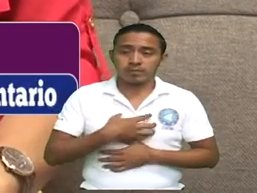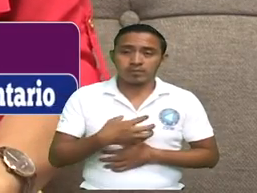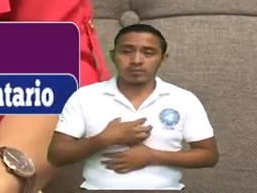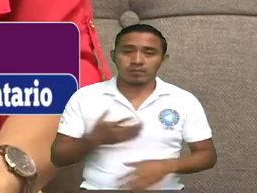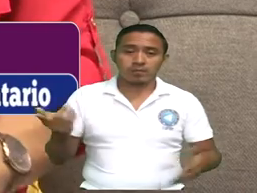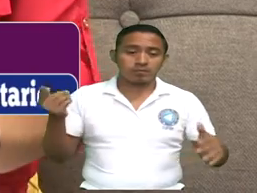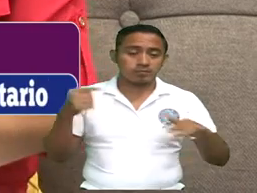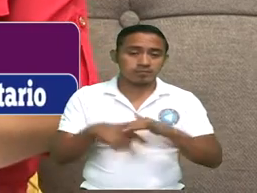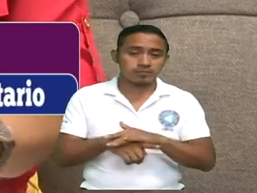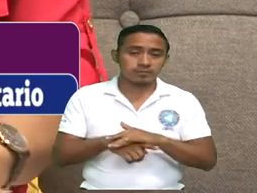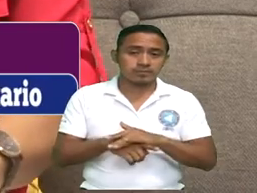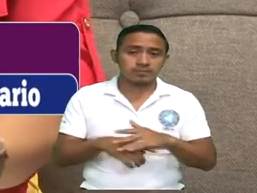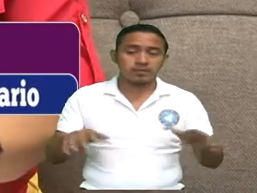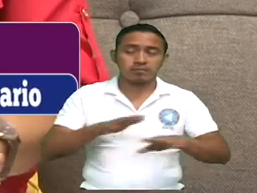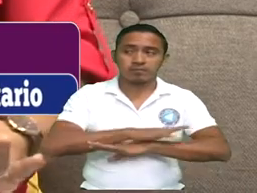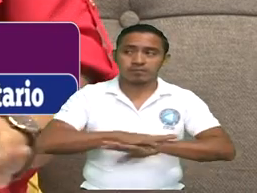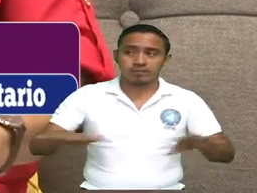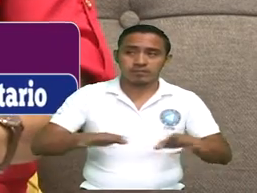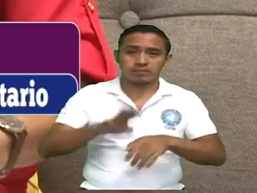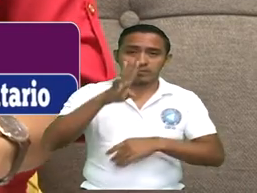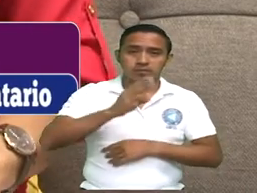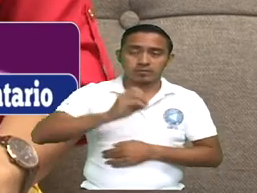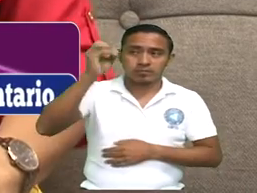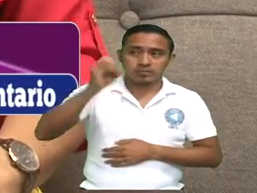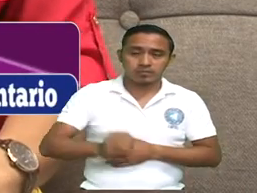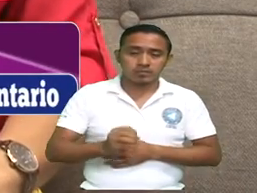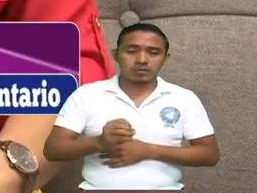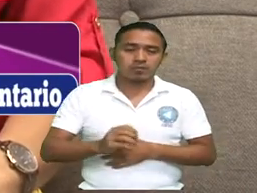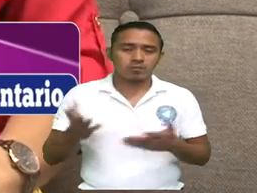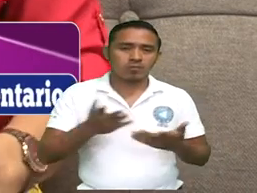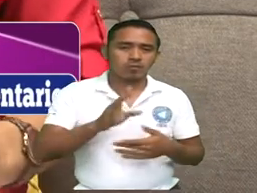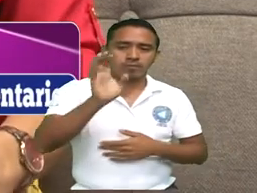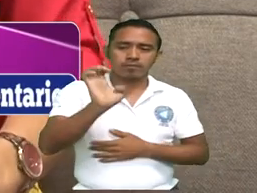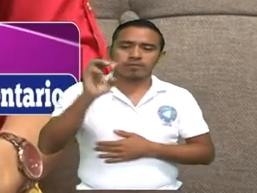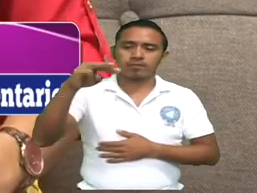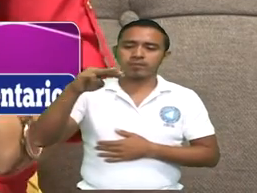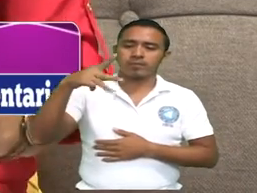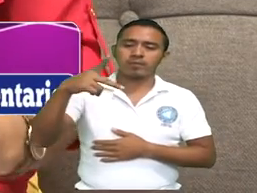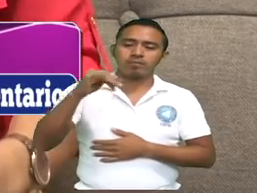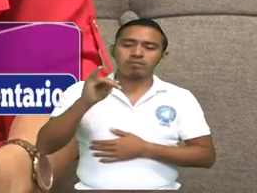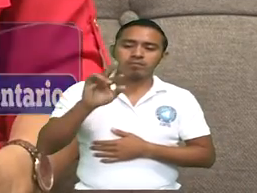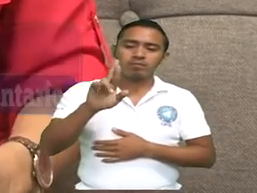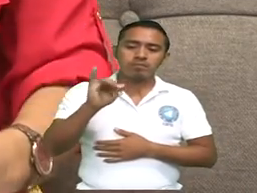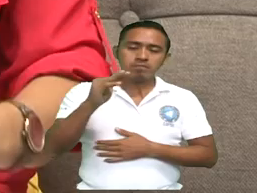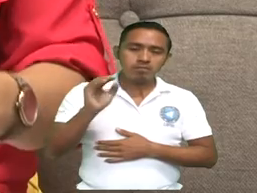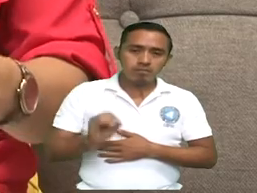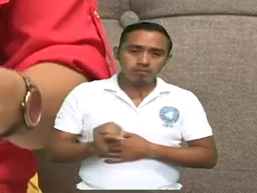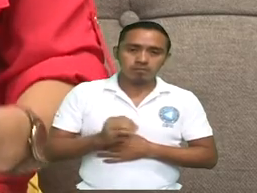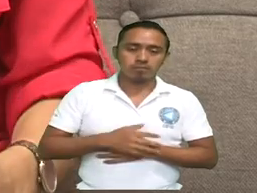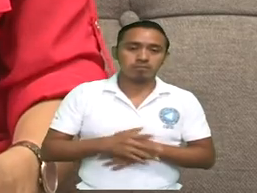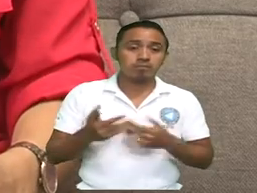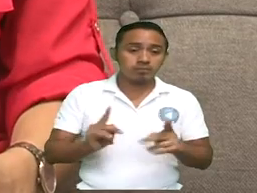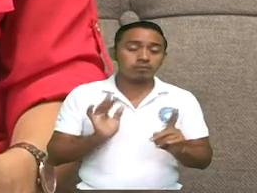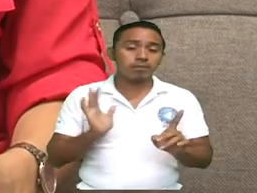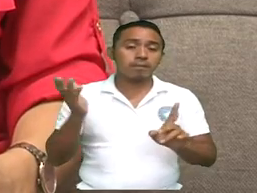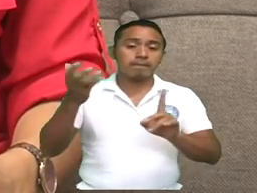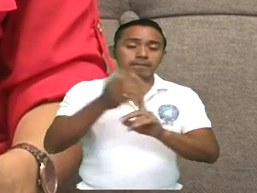es terminar con ese 4% de empirismo, pero alcanzar la